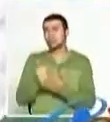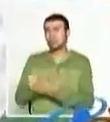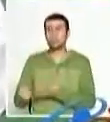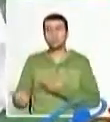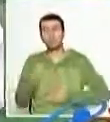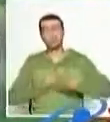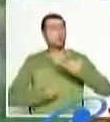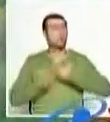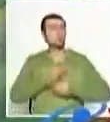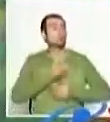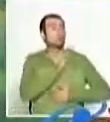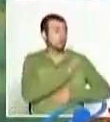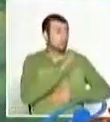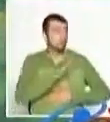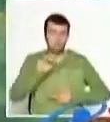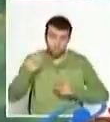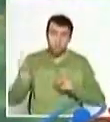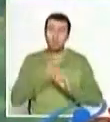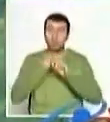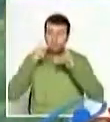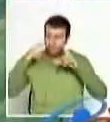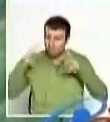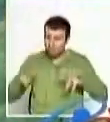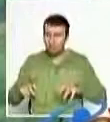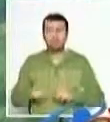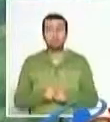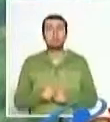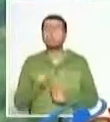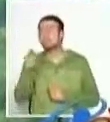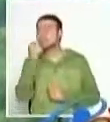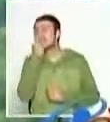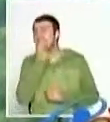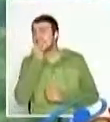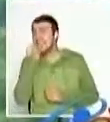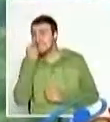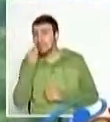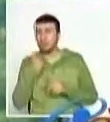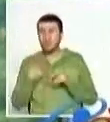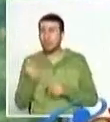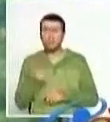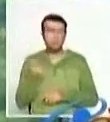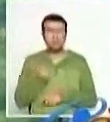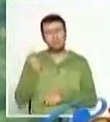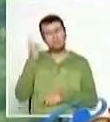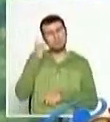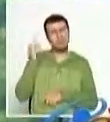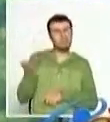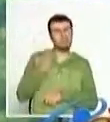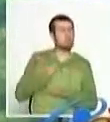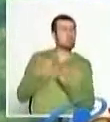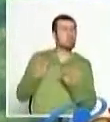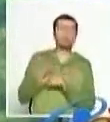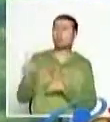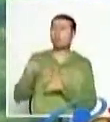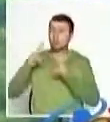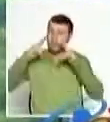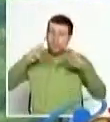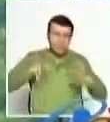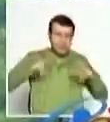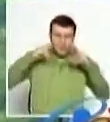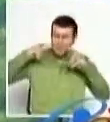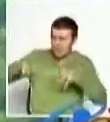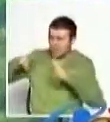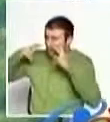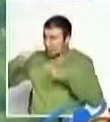ustedes. José Fernando es odontólogo, pero no se quedó en lo que él decía. No es un cambio de sonrisa,